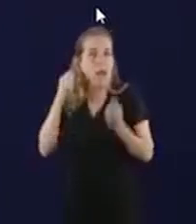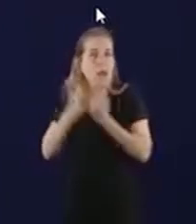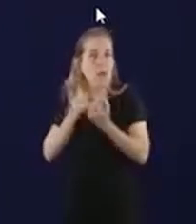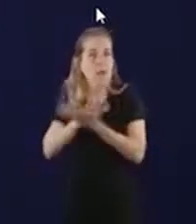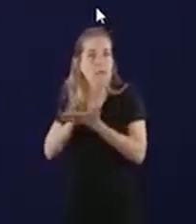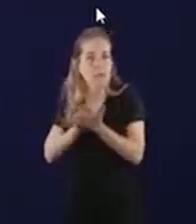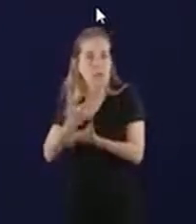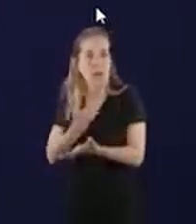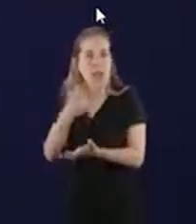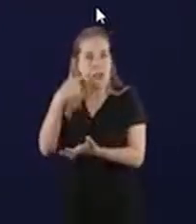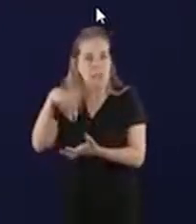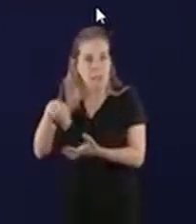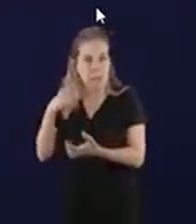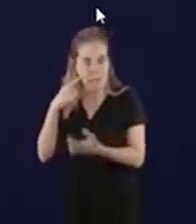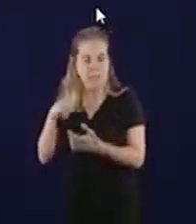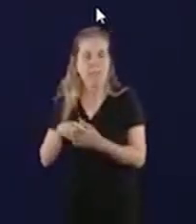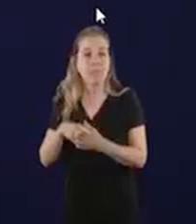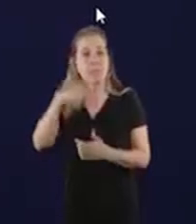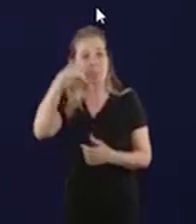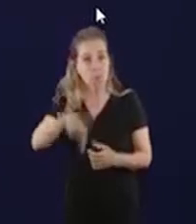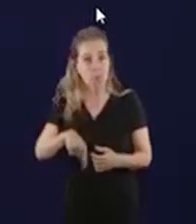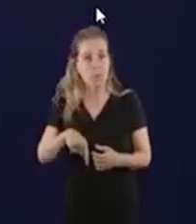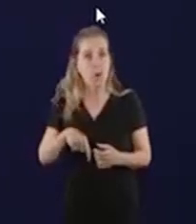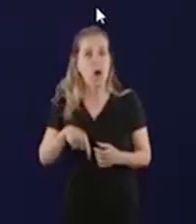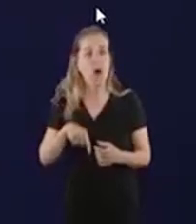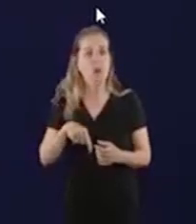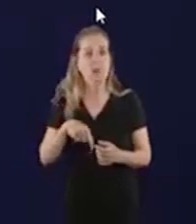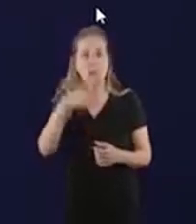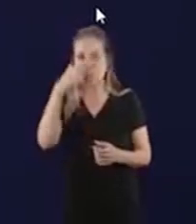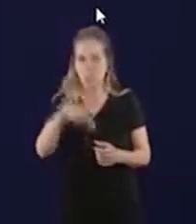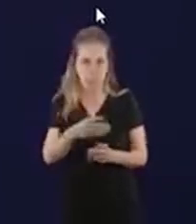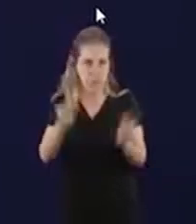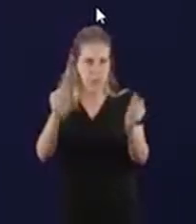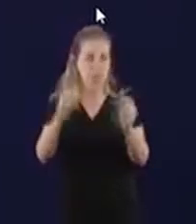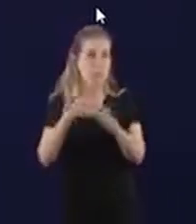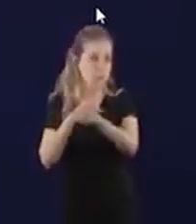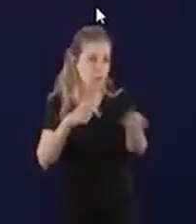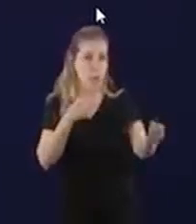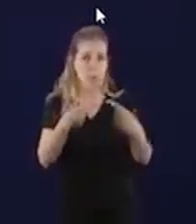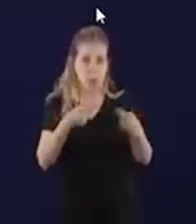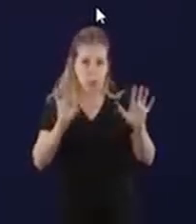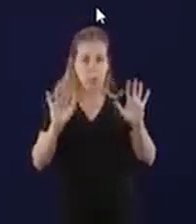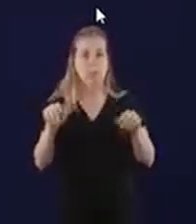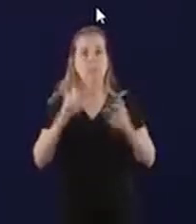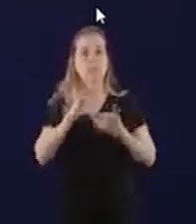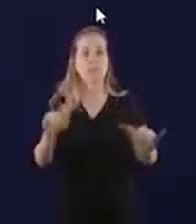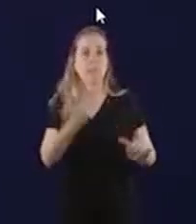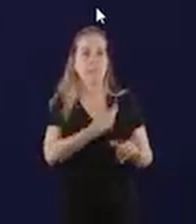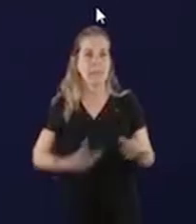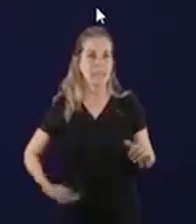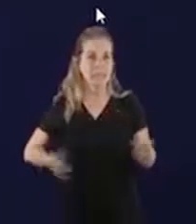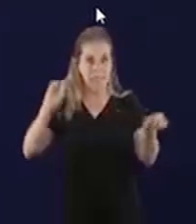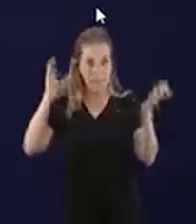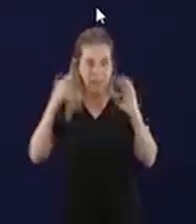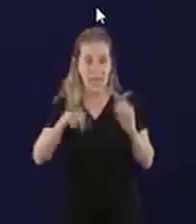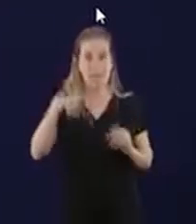eh por último y aquí ya termino y los dejo los dejo abierto a preguntas el presidente de la nación el día de